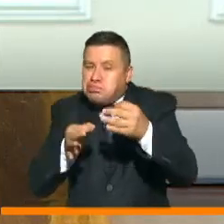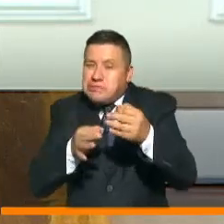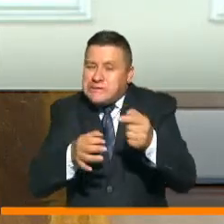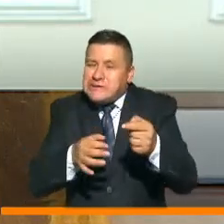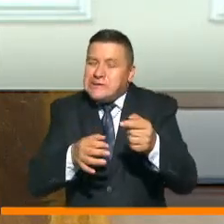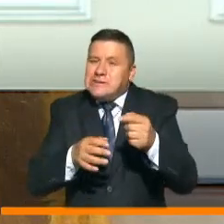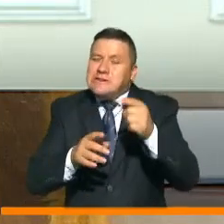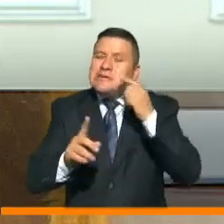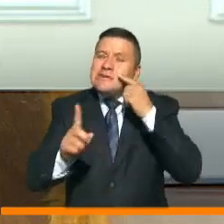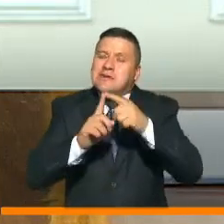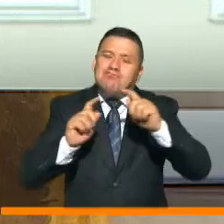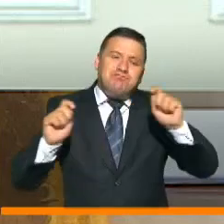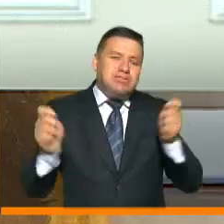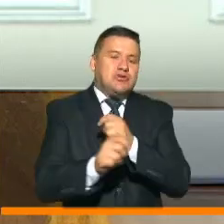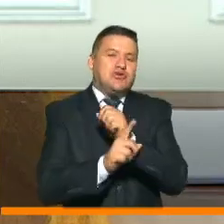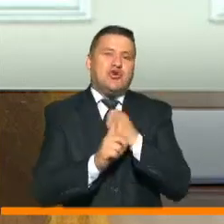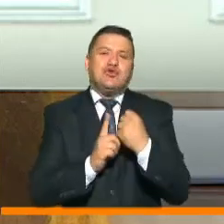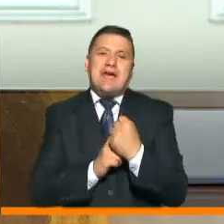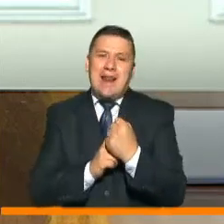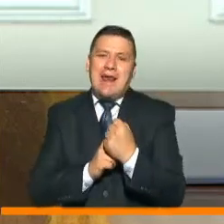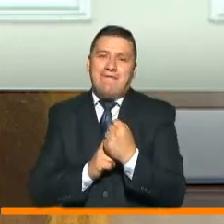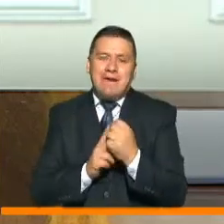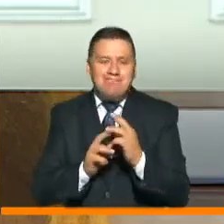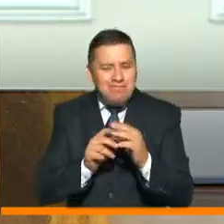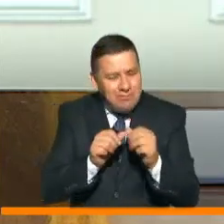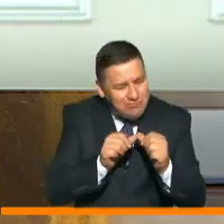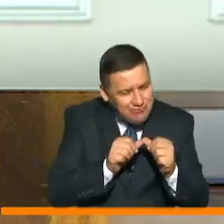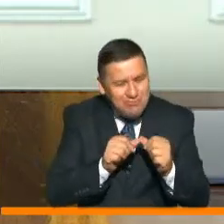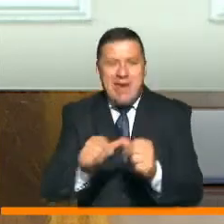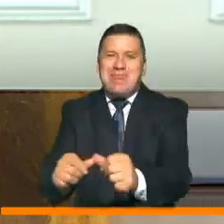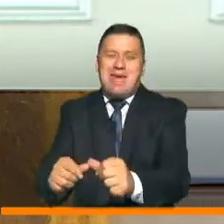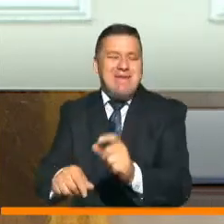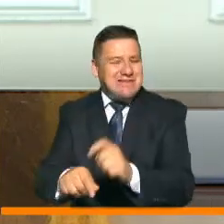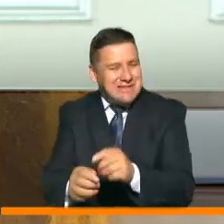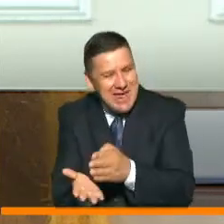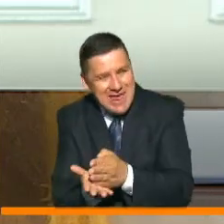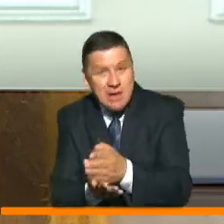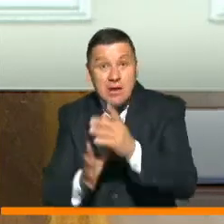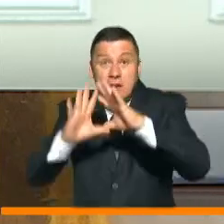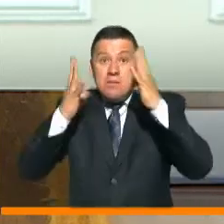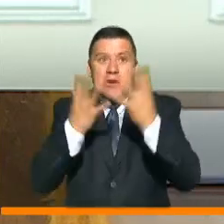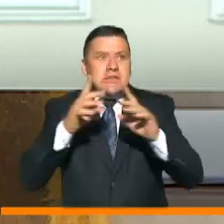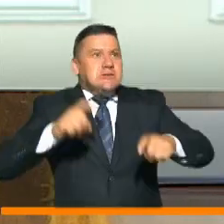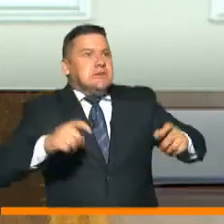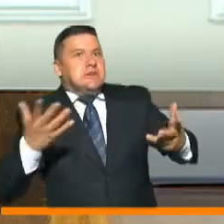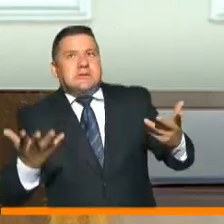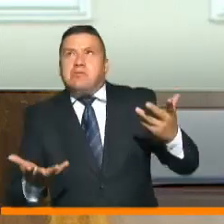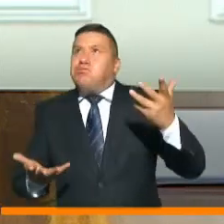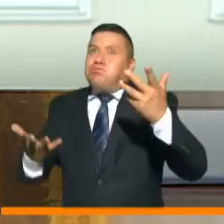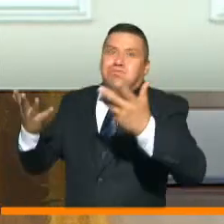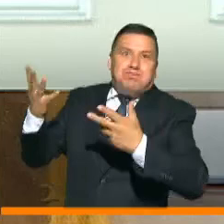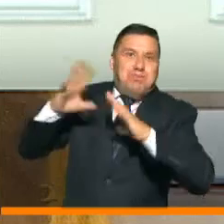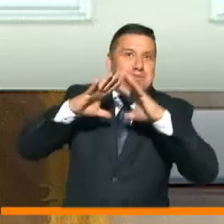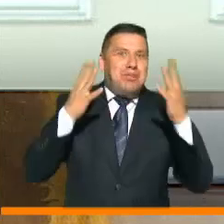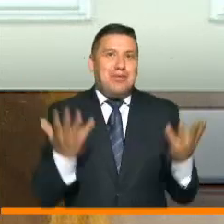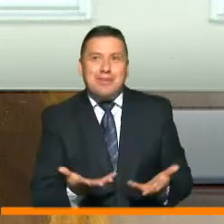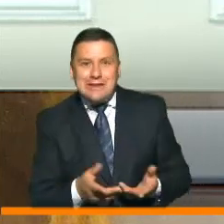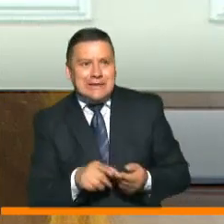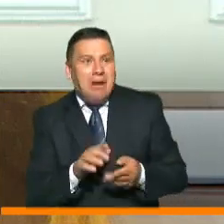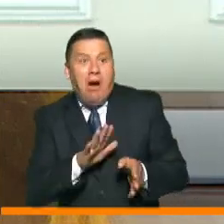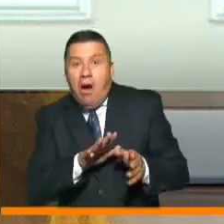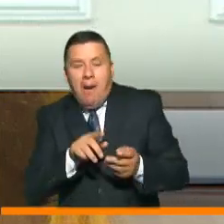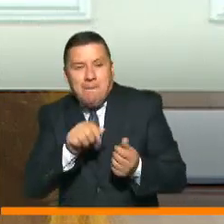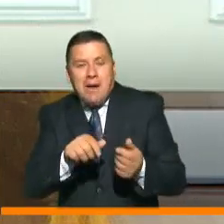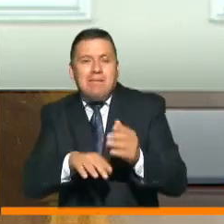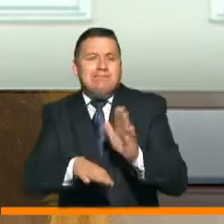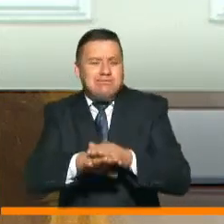significa una transformación social de carácter sostenible en un momento donde el mundo más lo necesita. Y seguramente también estaremos viendo, como